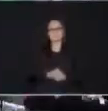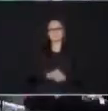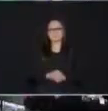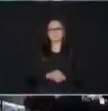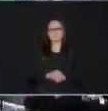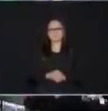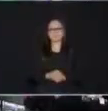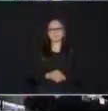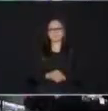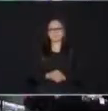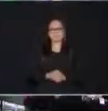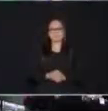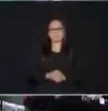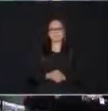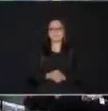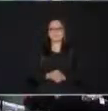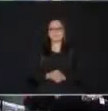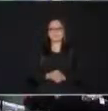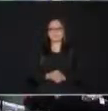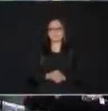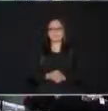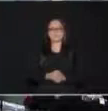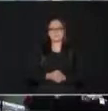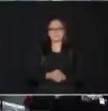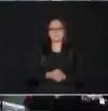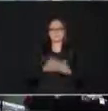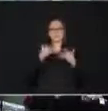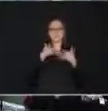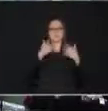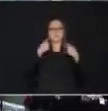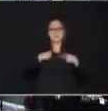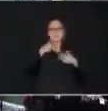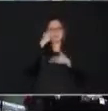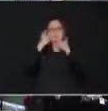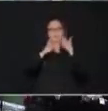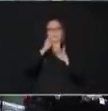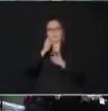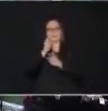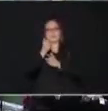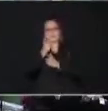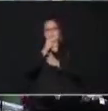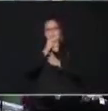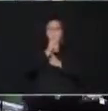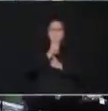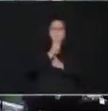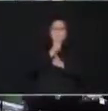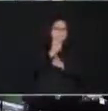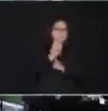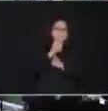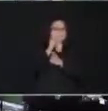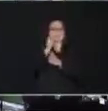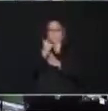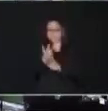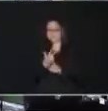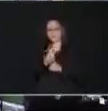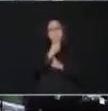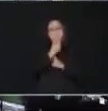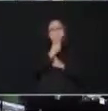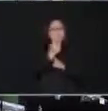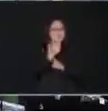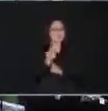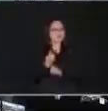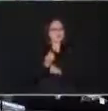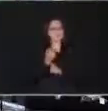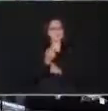a su pensamiento, si lo que se trata es de ampliar la recaudación, de evitar que el dinero, por ejemplo, es una